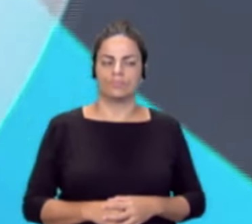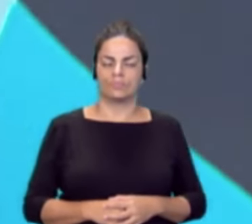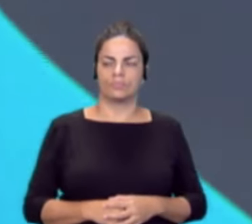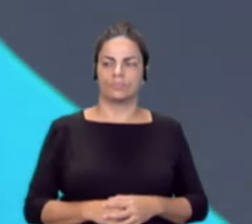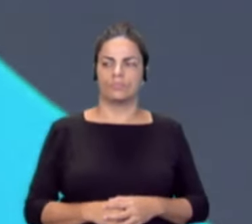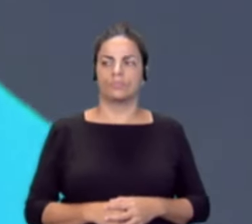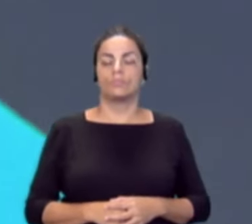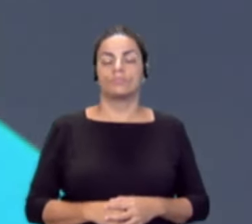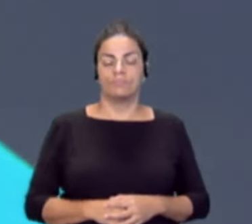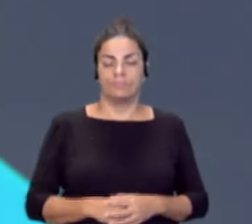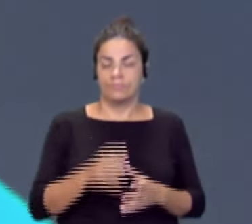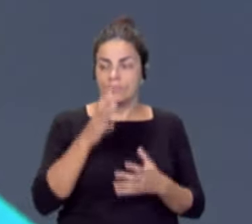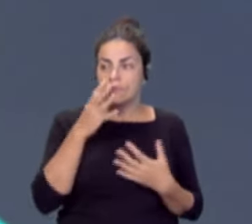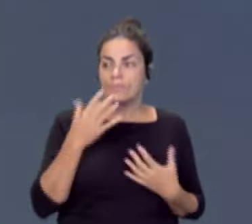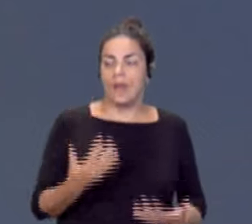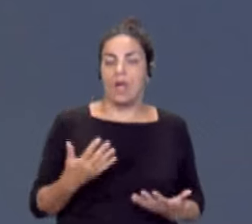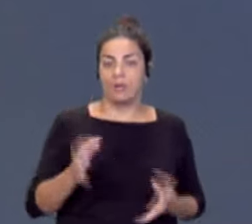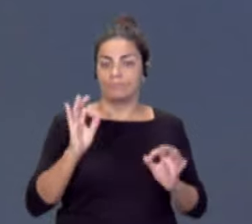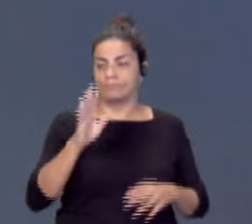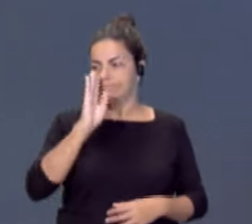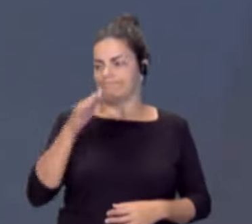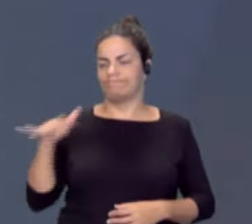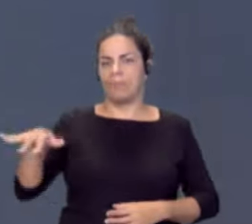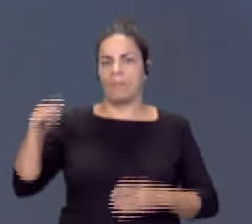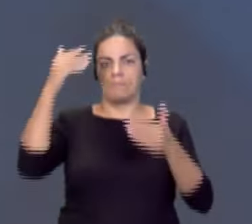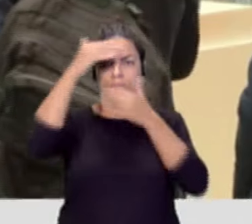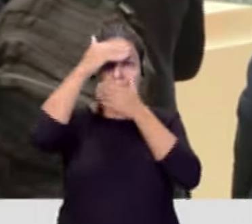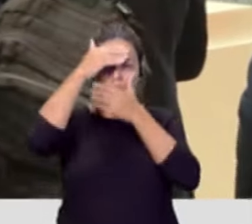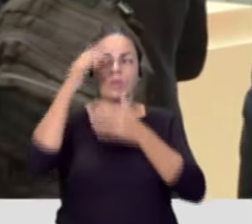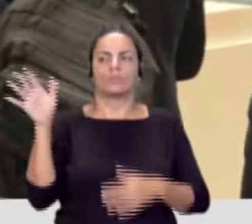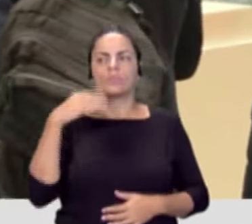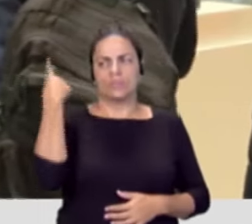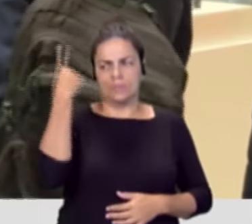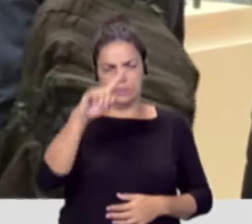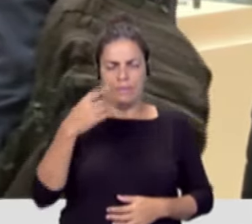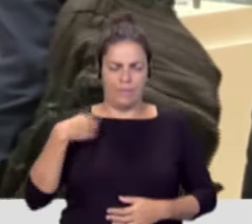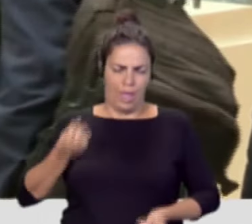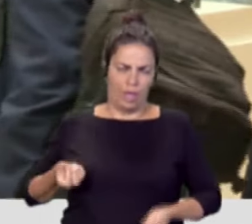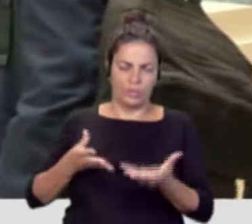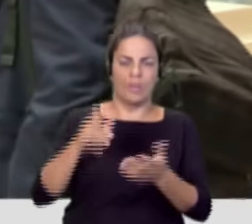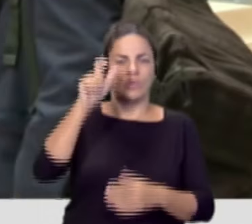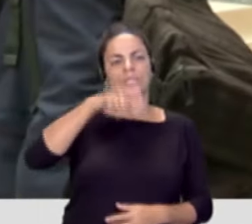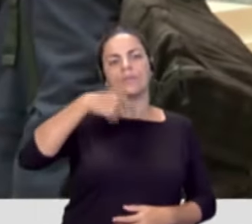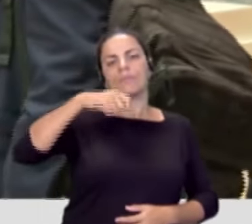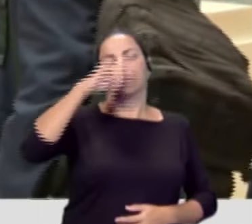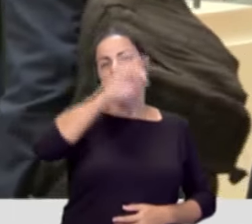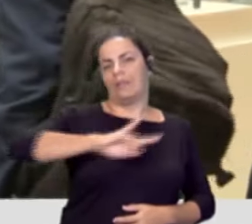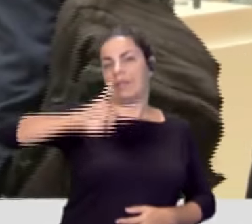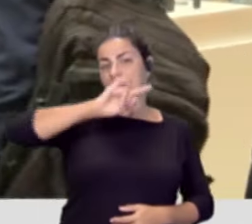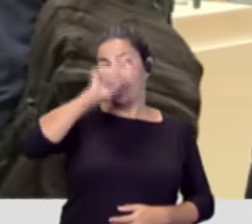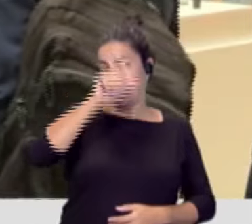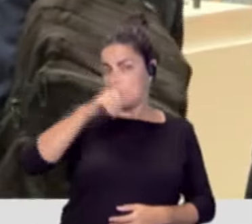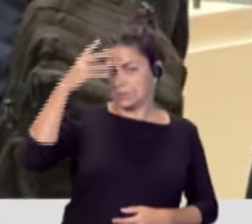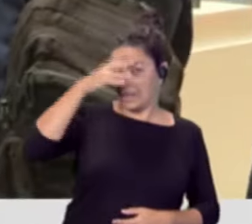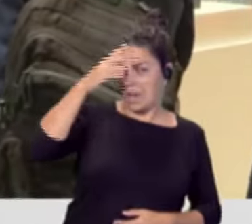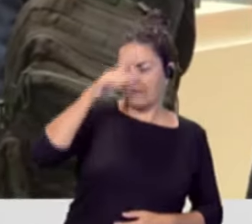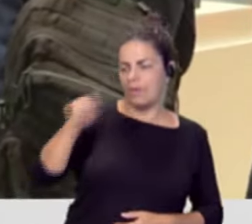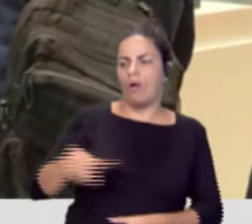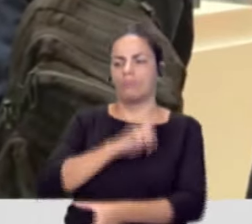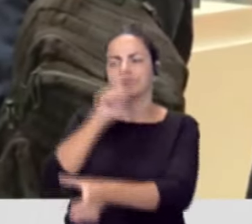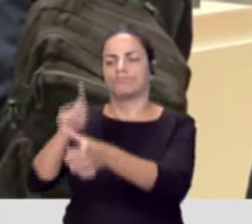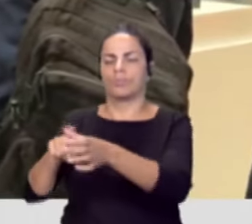Bueno, pues nos vamos en este punto de la mañana en directo hasta Marruecos, donde, como saben, se lo hemos contado, el presidente de Canarias, Fernando Clavijo, está para intervenir